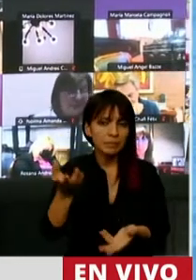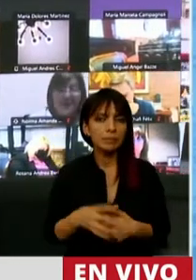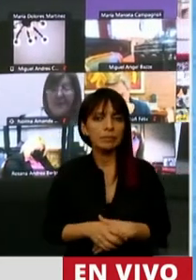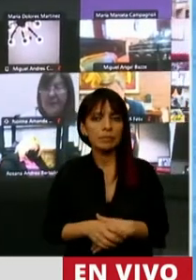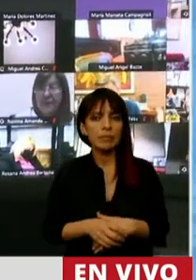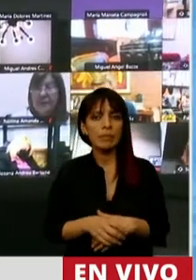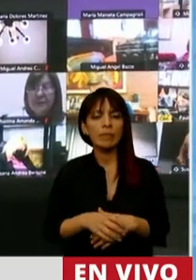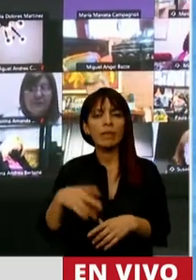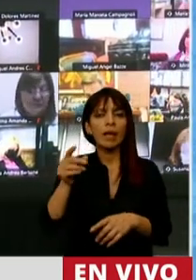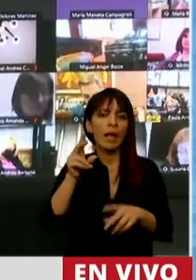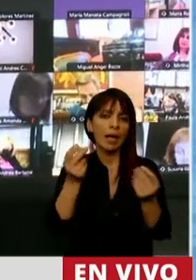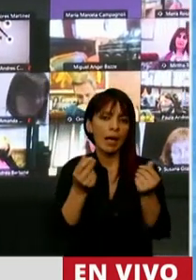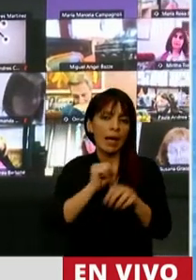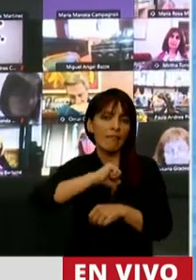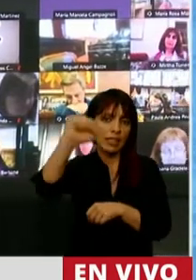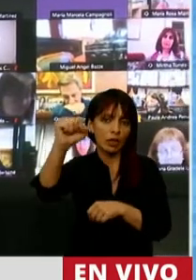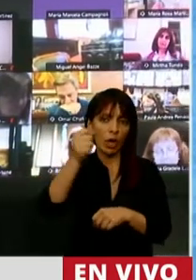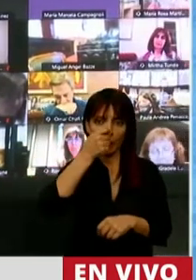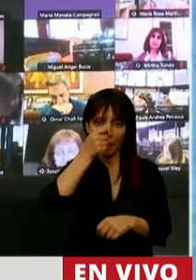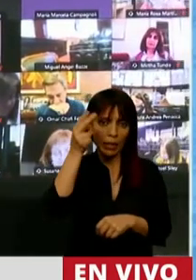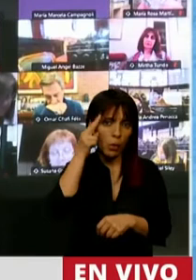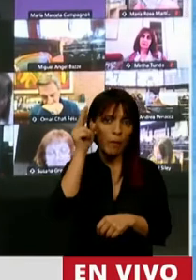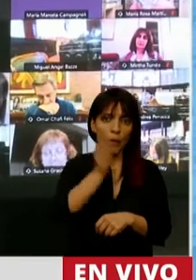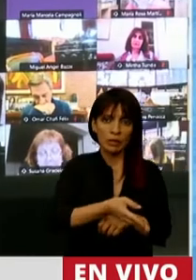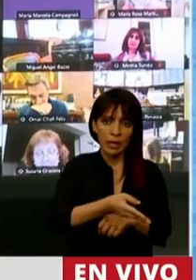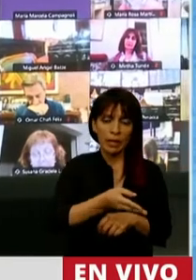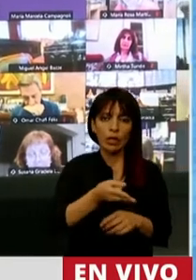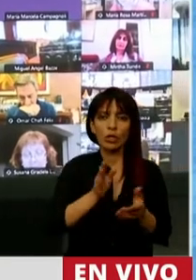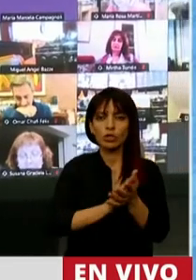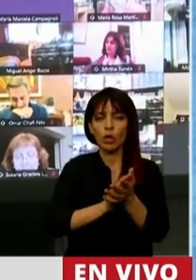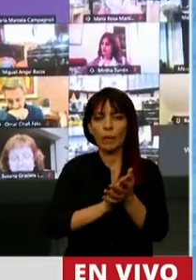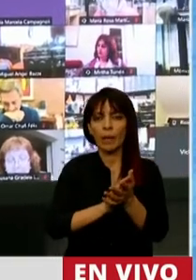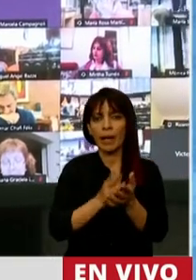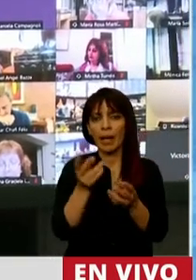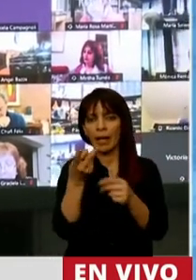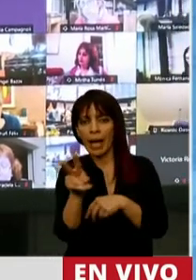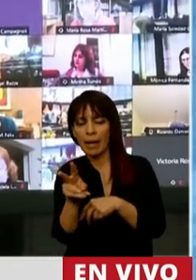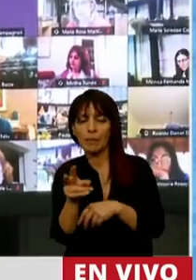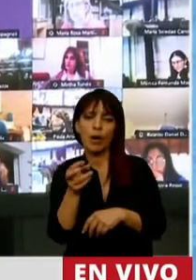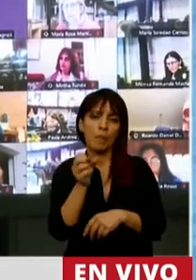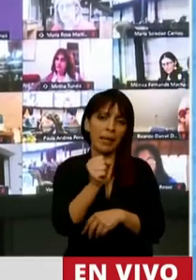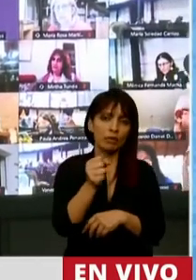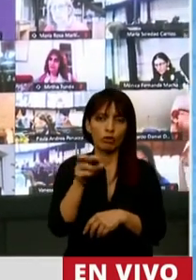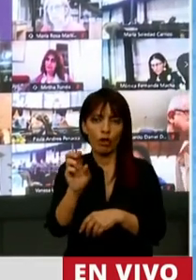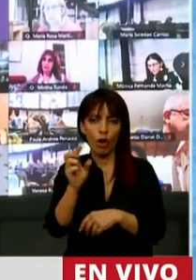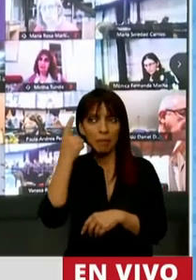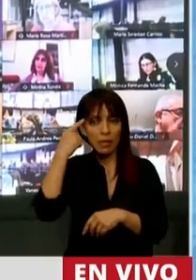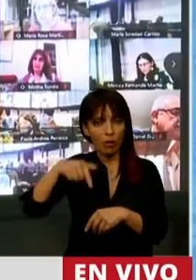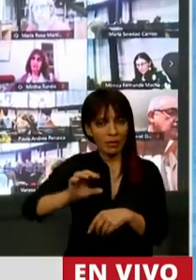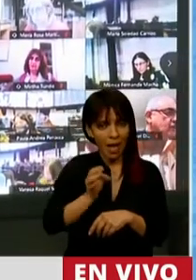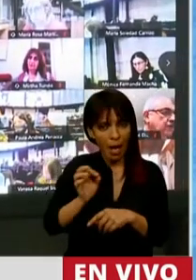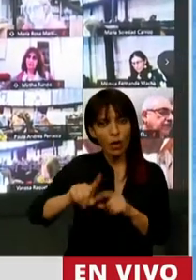porque la inflación que se estima del 29% a la luz de la emisión monetaria de la de este año, de la del año que